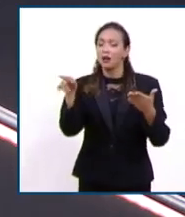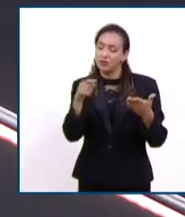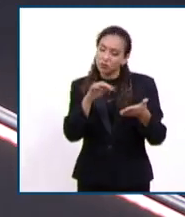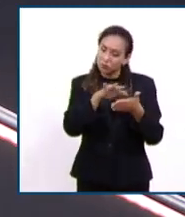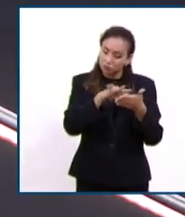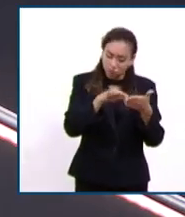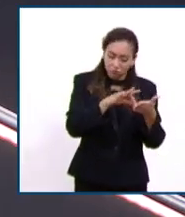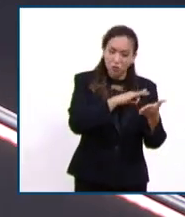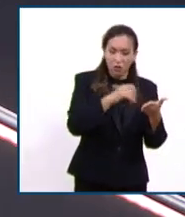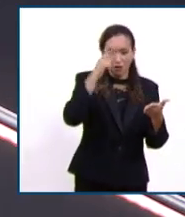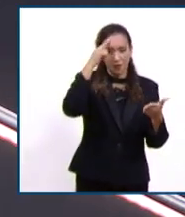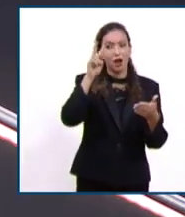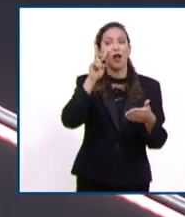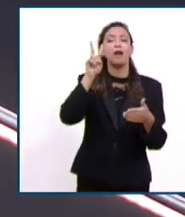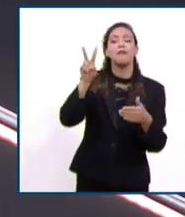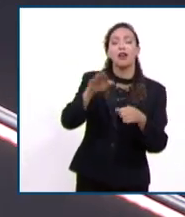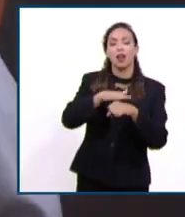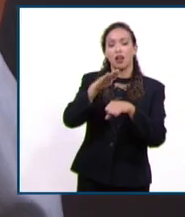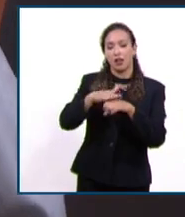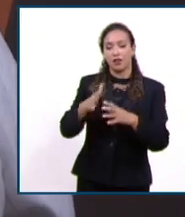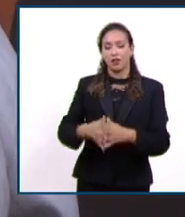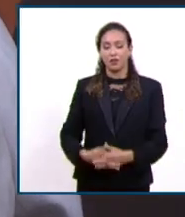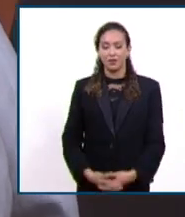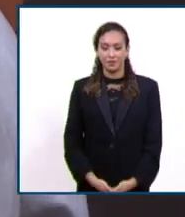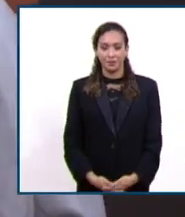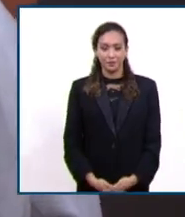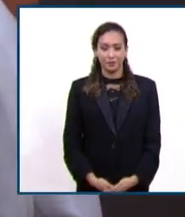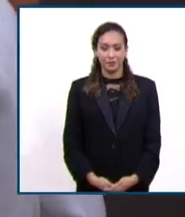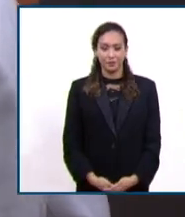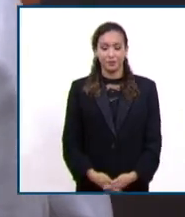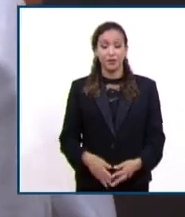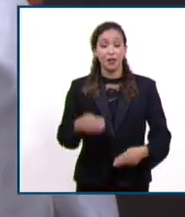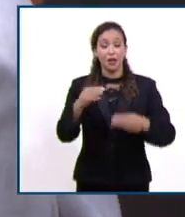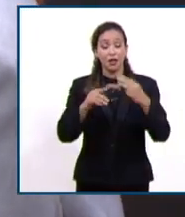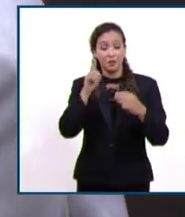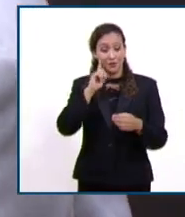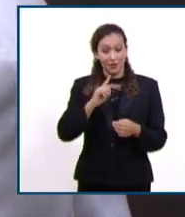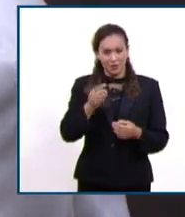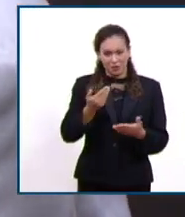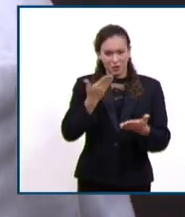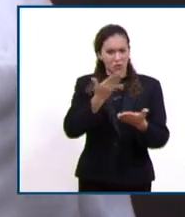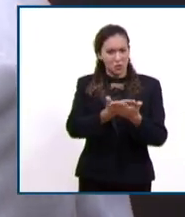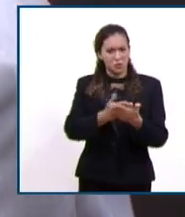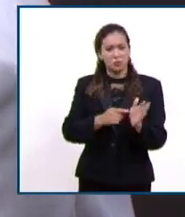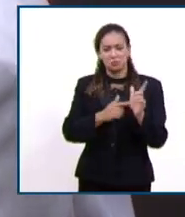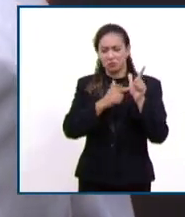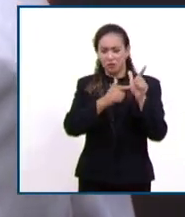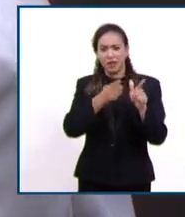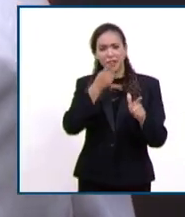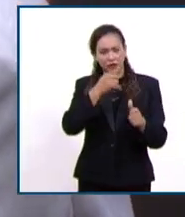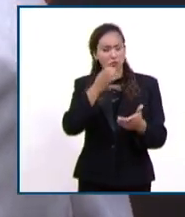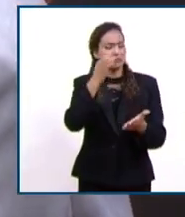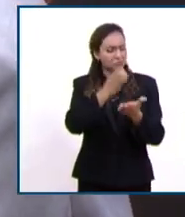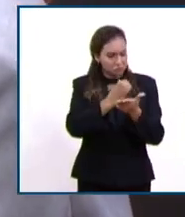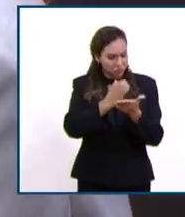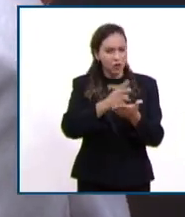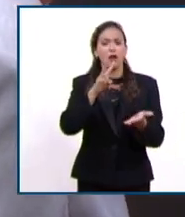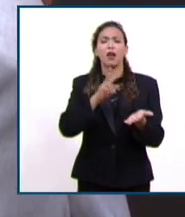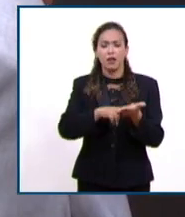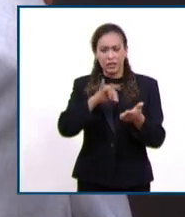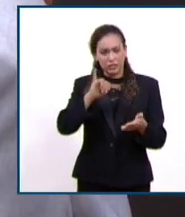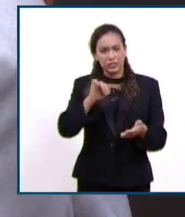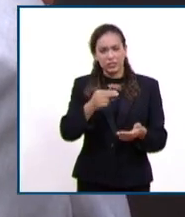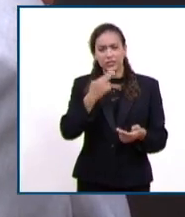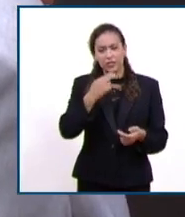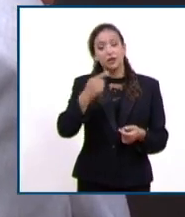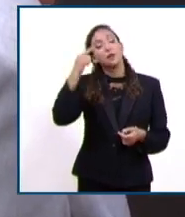sus condiciones de eficacia. La magistrada Yanin mantuvo su propuesta para crear el cuaderno auxiliar independientemente de